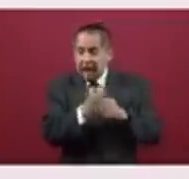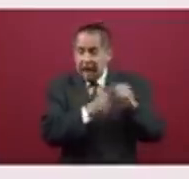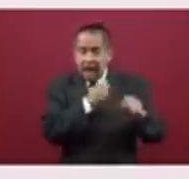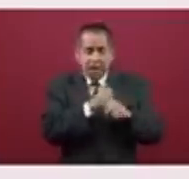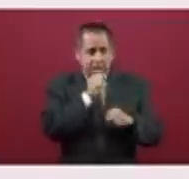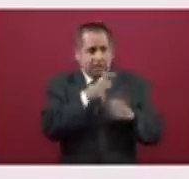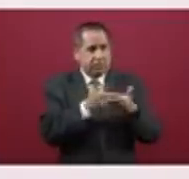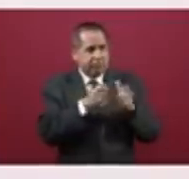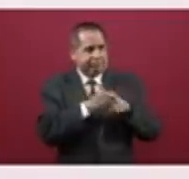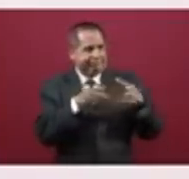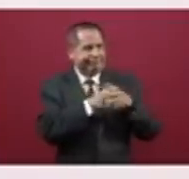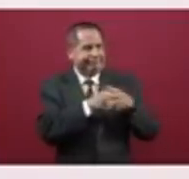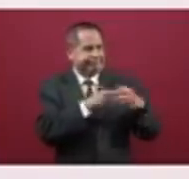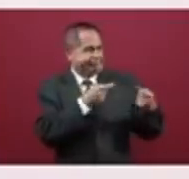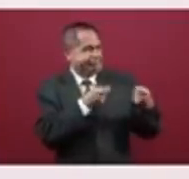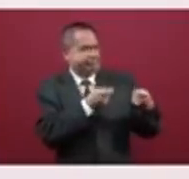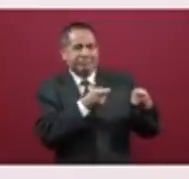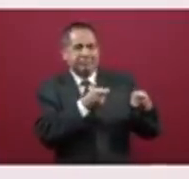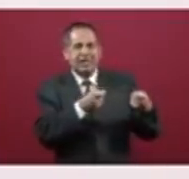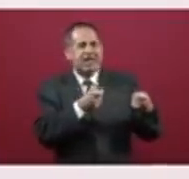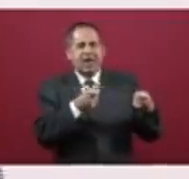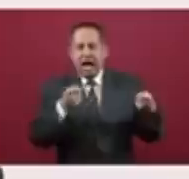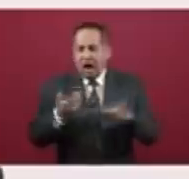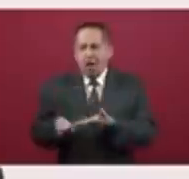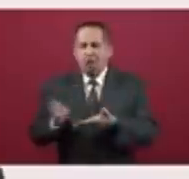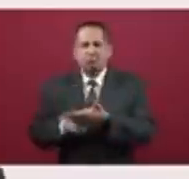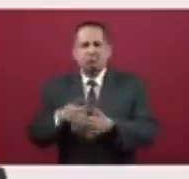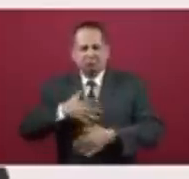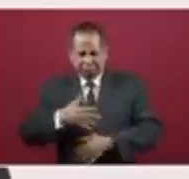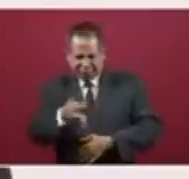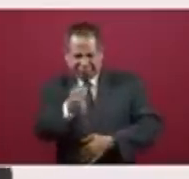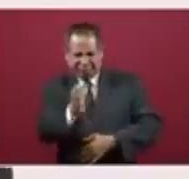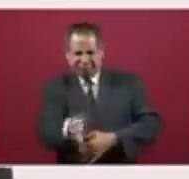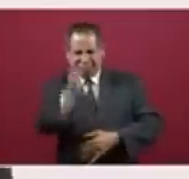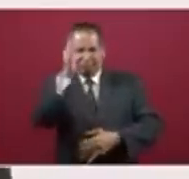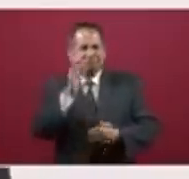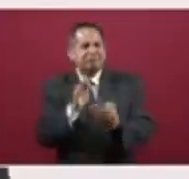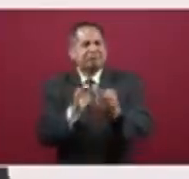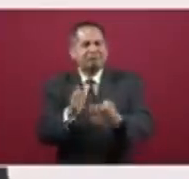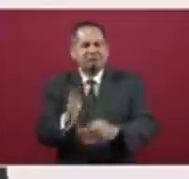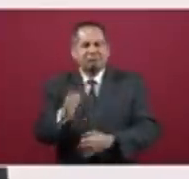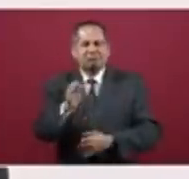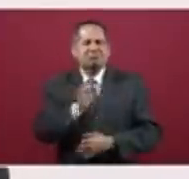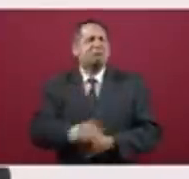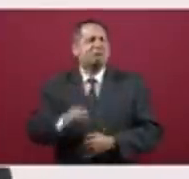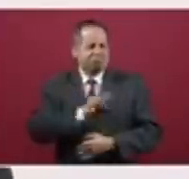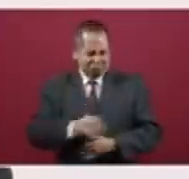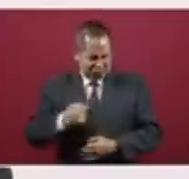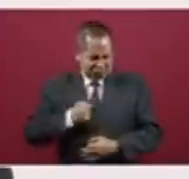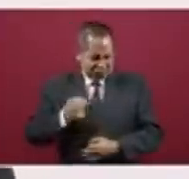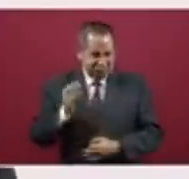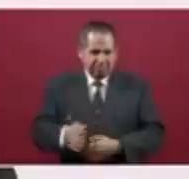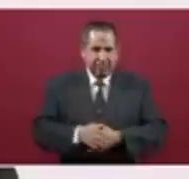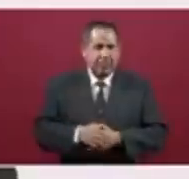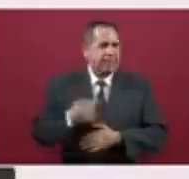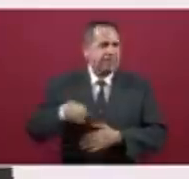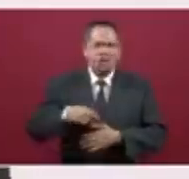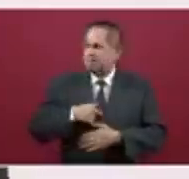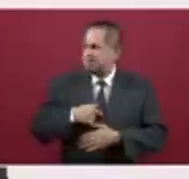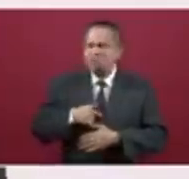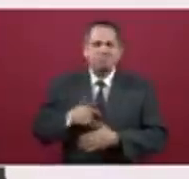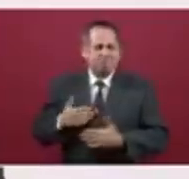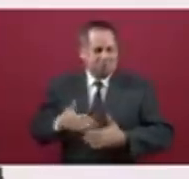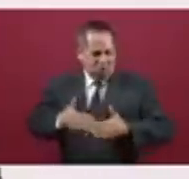período neoliberal acepto el reto porque hay confianza